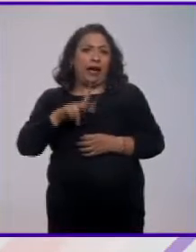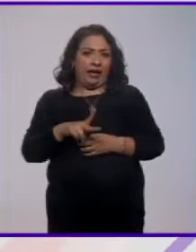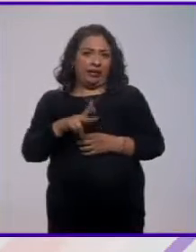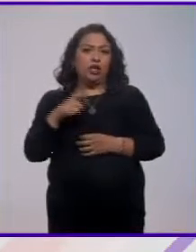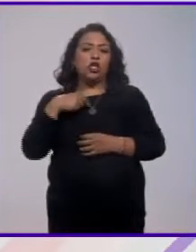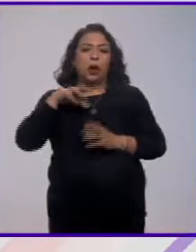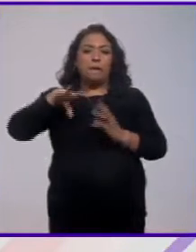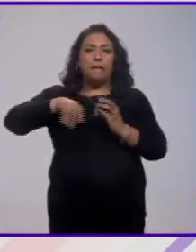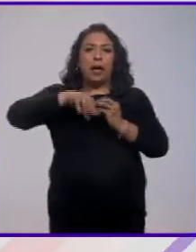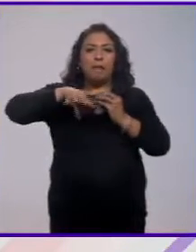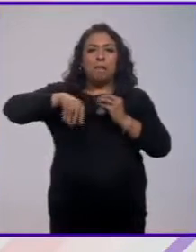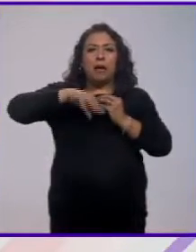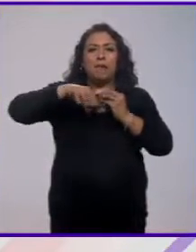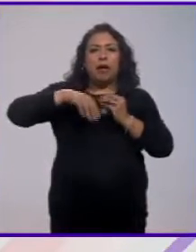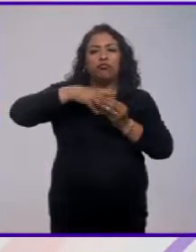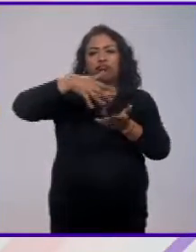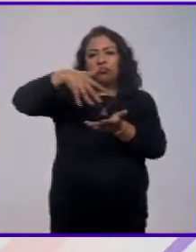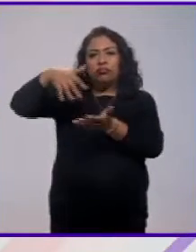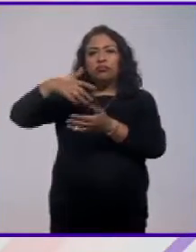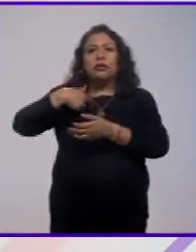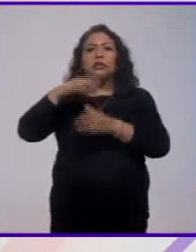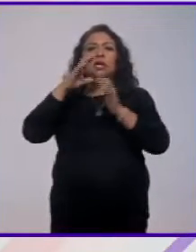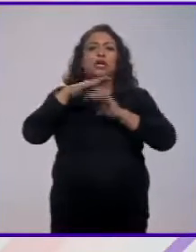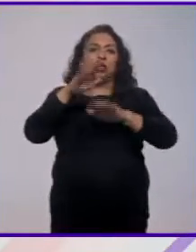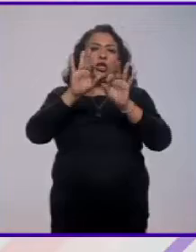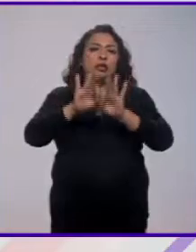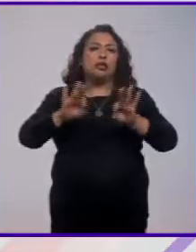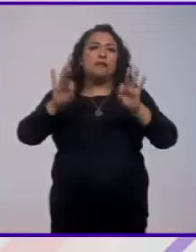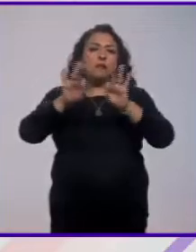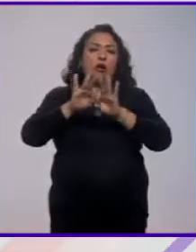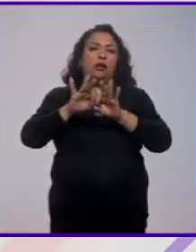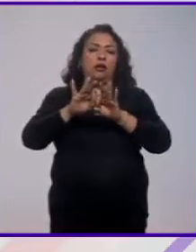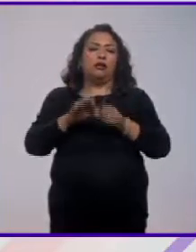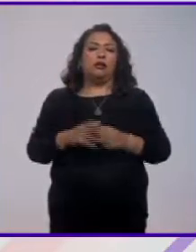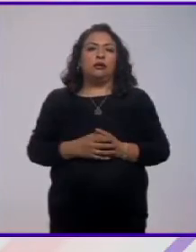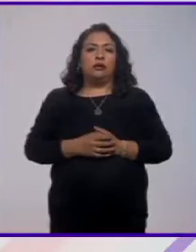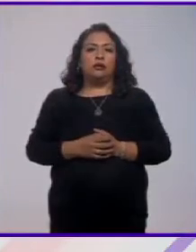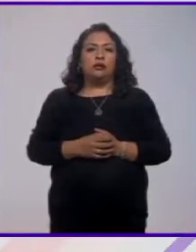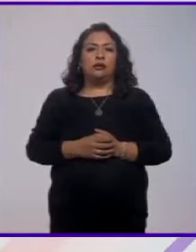una recopilación de mis canciones más importantes.